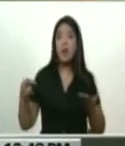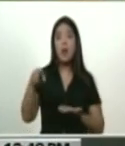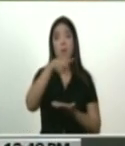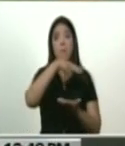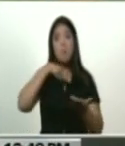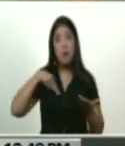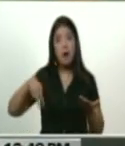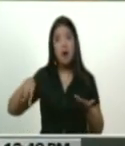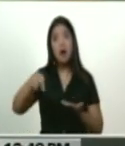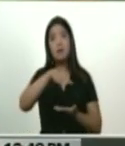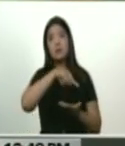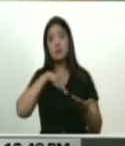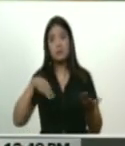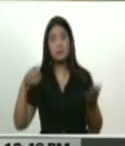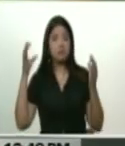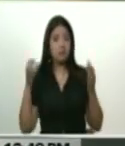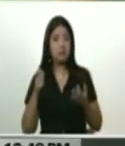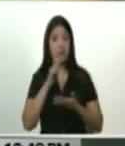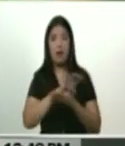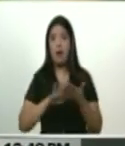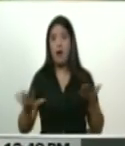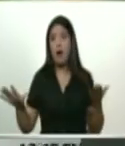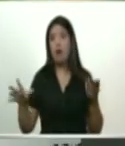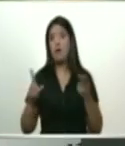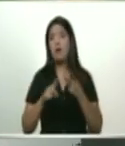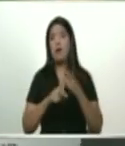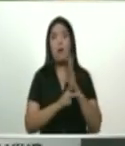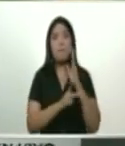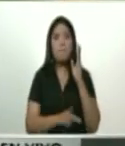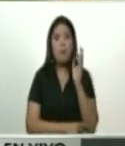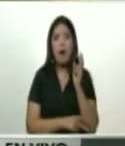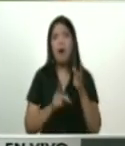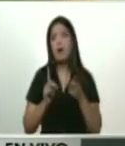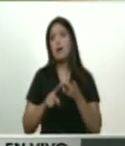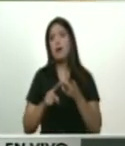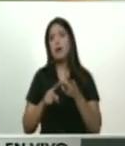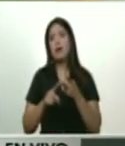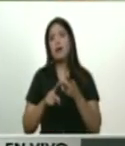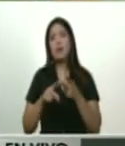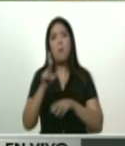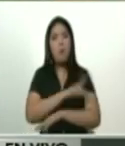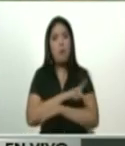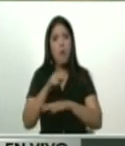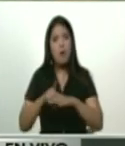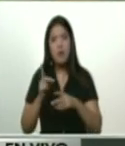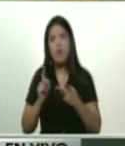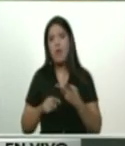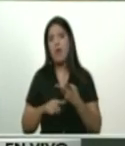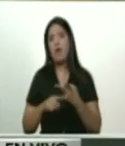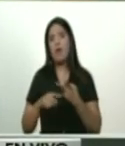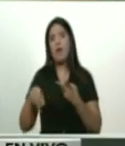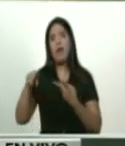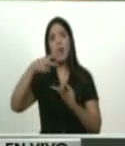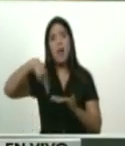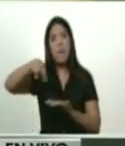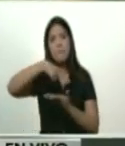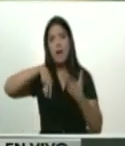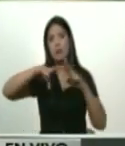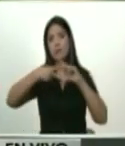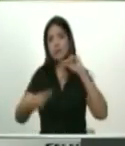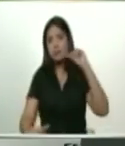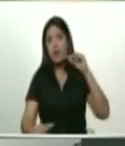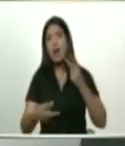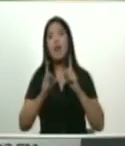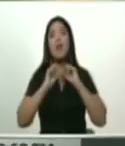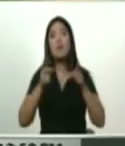plazas, van a ser completamente gratuitos, en el Parque Los Caobos, en el Poliedro de Caracas, en la Plaza Diego Ibarra, en las plazas, en la Avenida